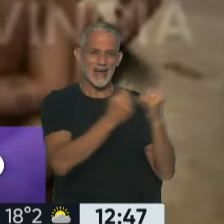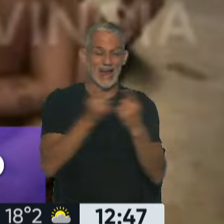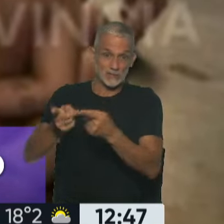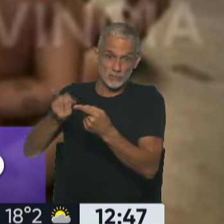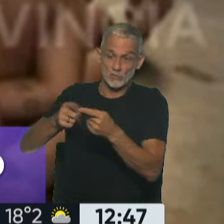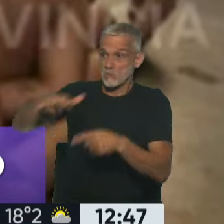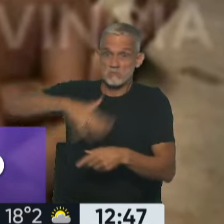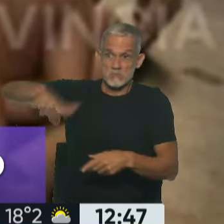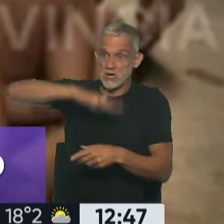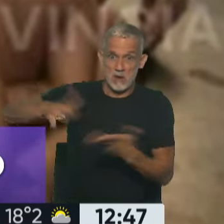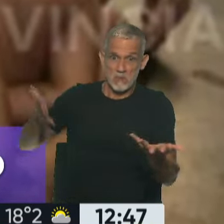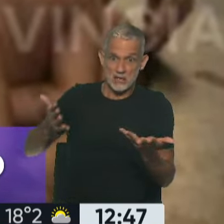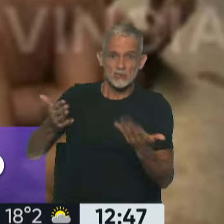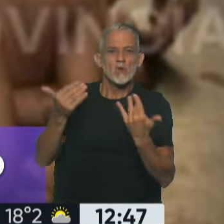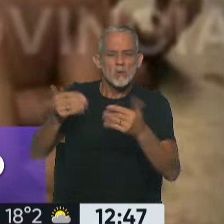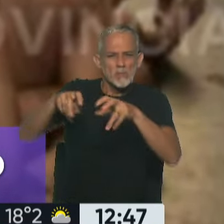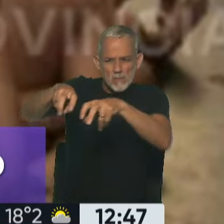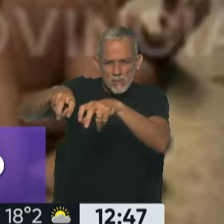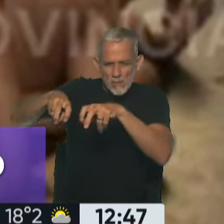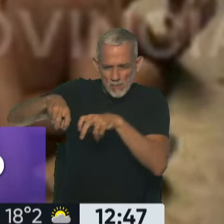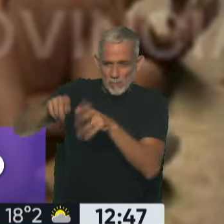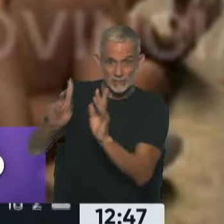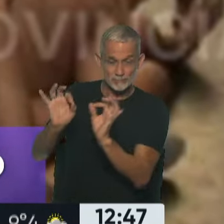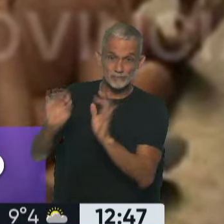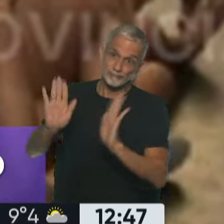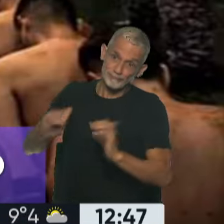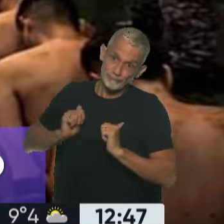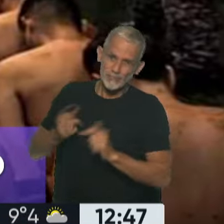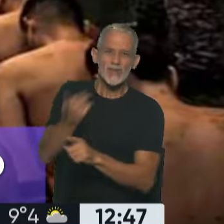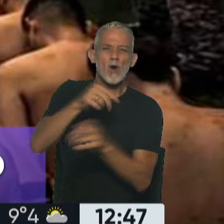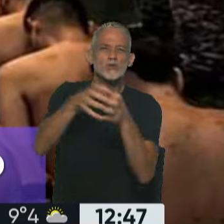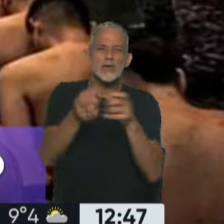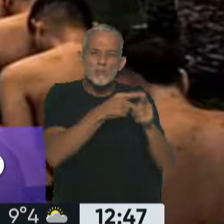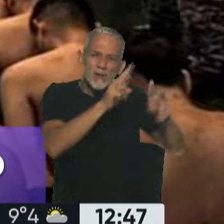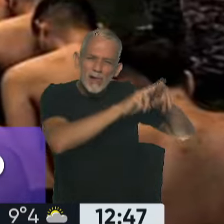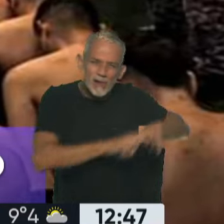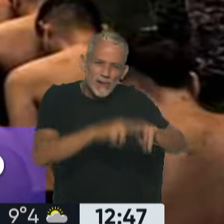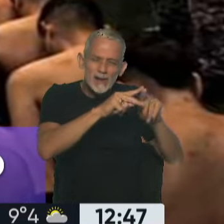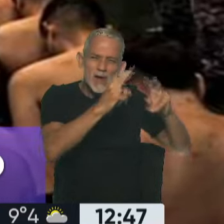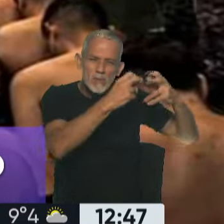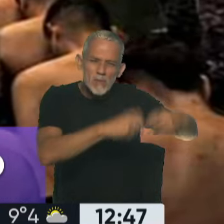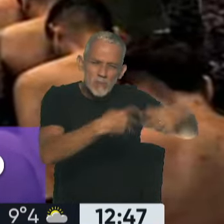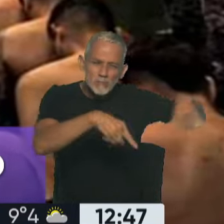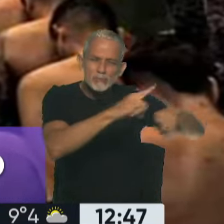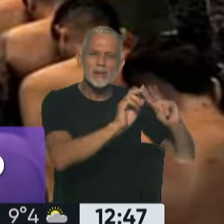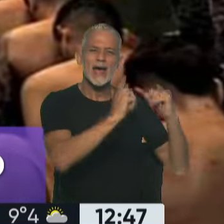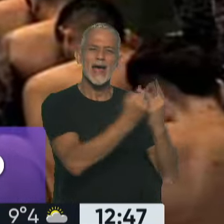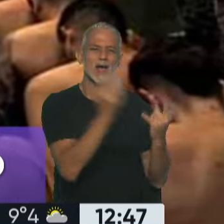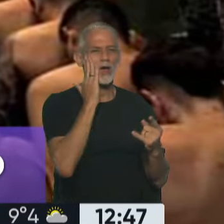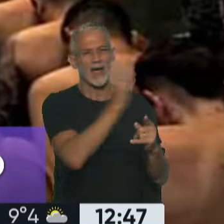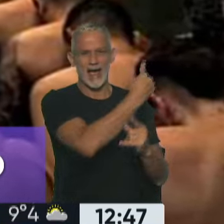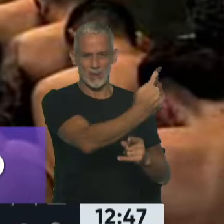un espacio común, permitiendo que el equipo desarrolle su tarea de requisa. Doctora, obviamente todo